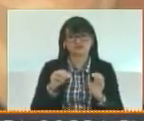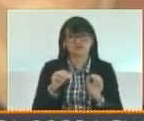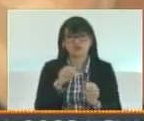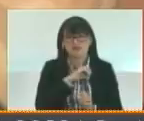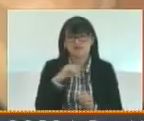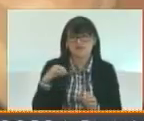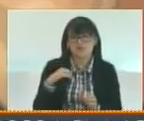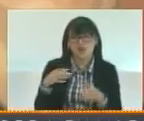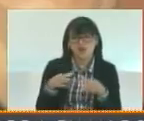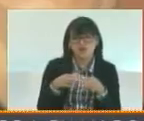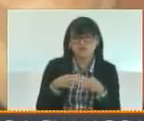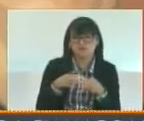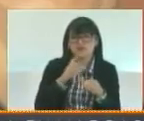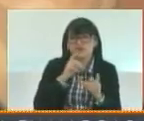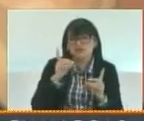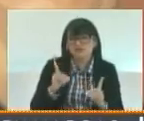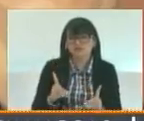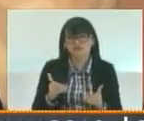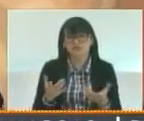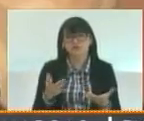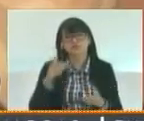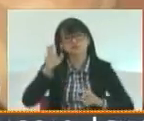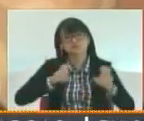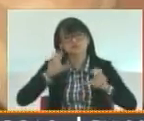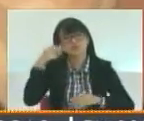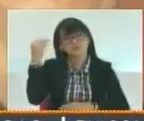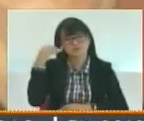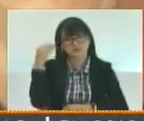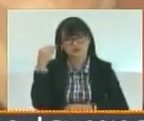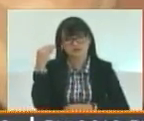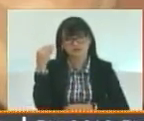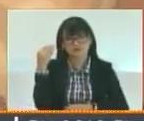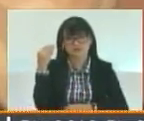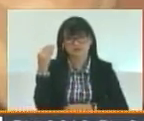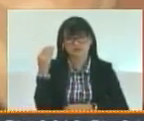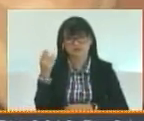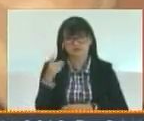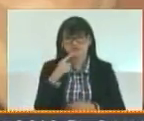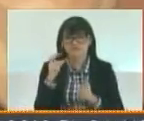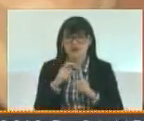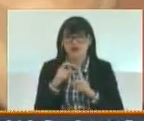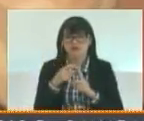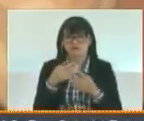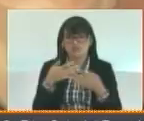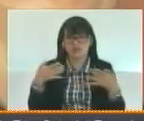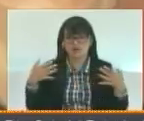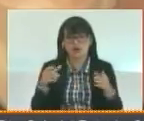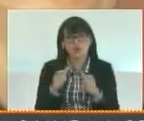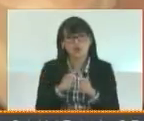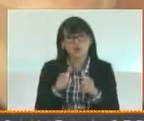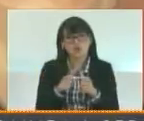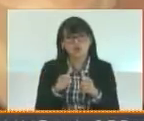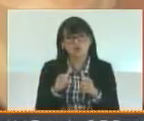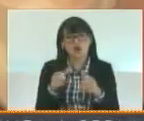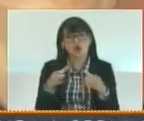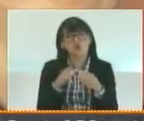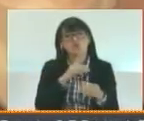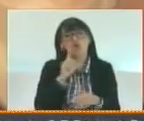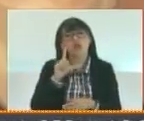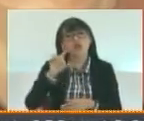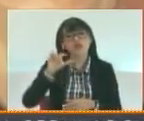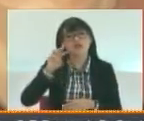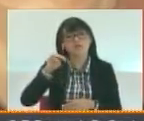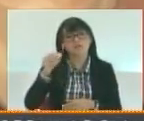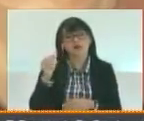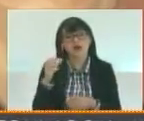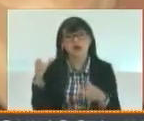individuales como colectivas. ¿Cómo usted analiza esas palabras de este Grupo de Lima? Mira, donde también participa la